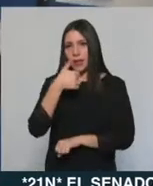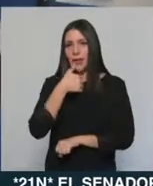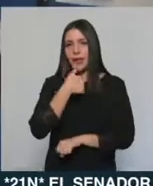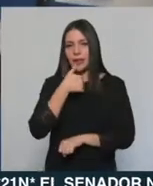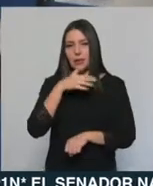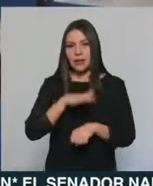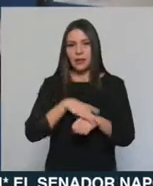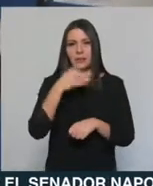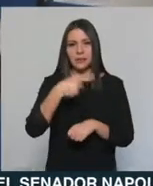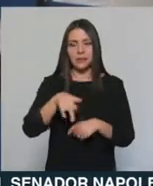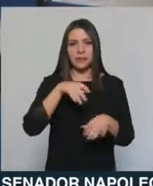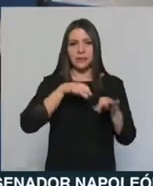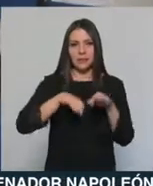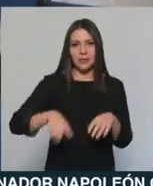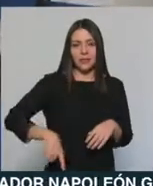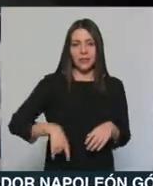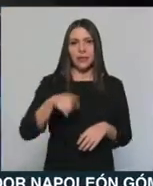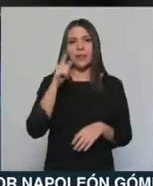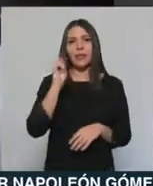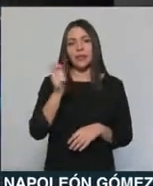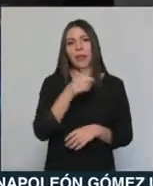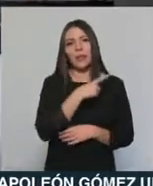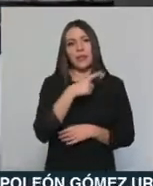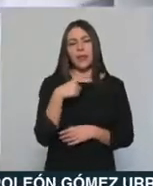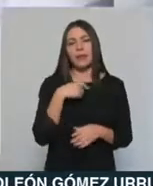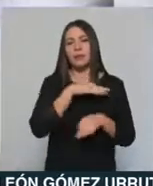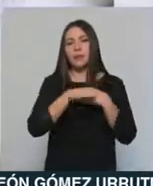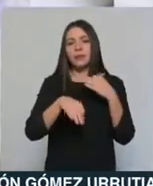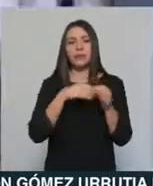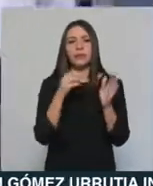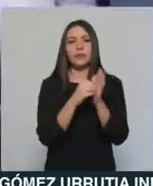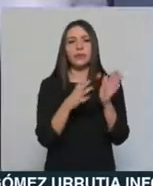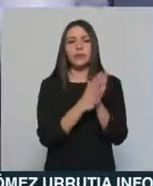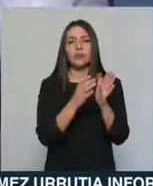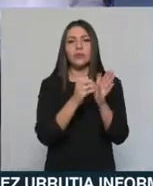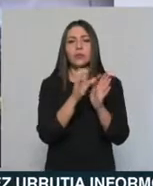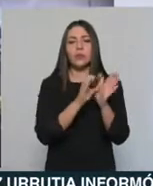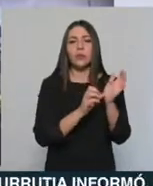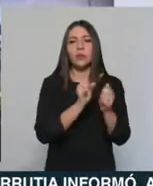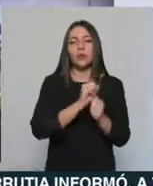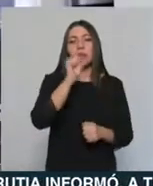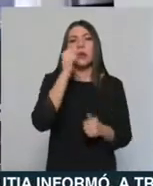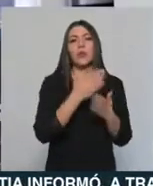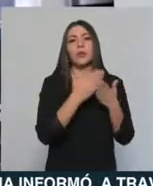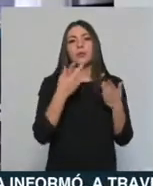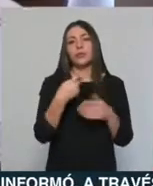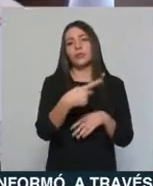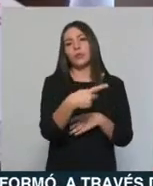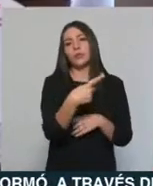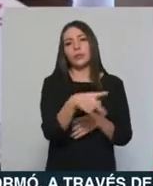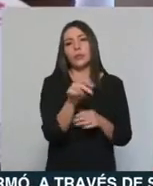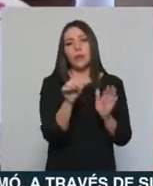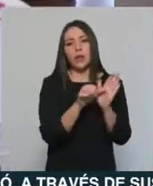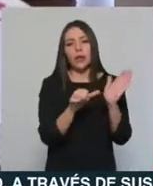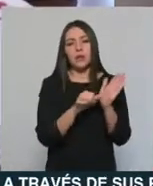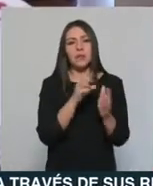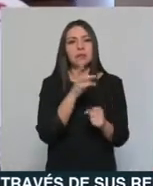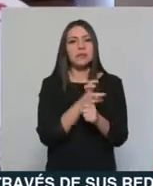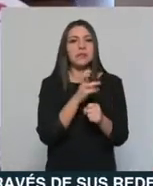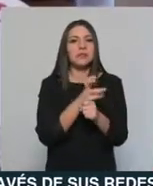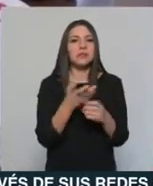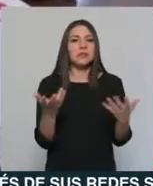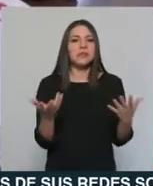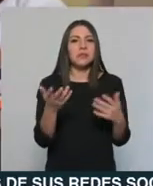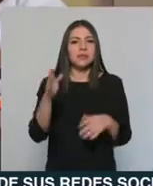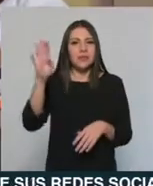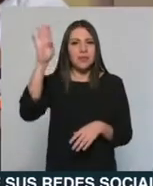gestión de la política pública, se trató de meter todo en la Constitución y nos ha quedado un artículo 3 bastante abigarrado,